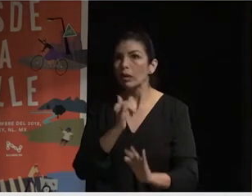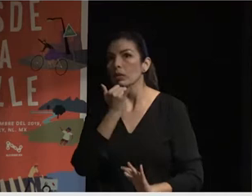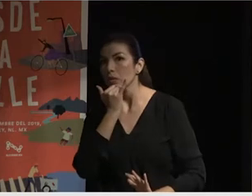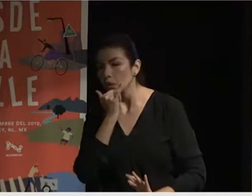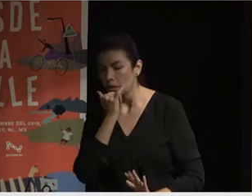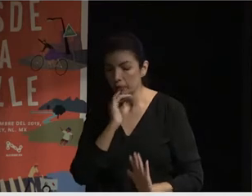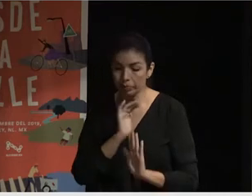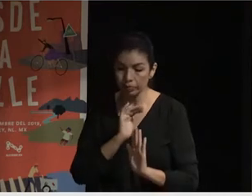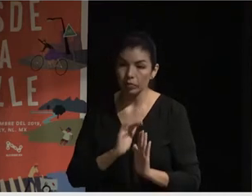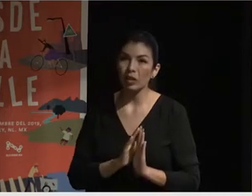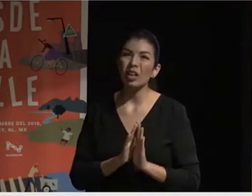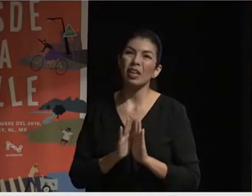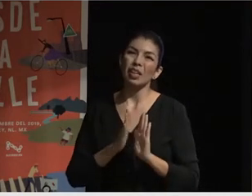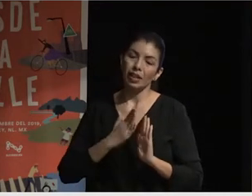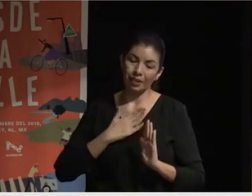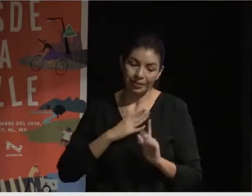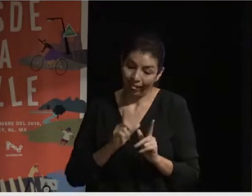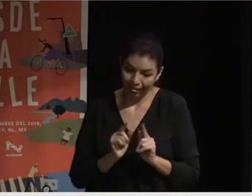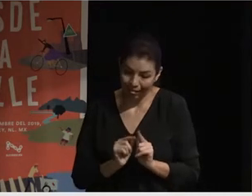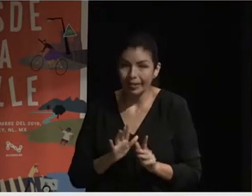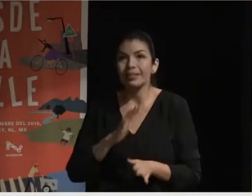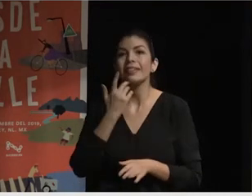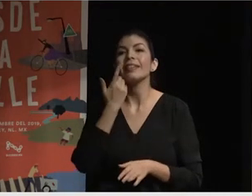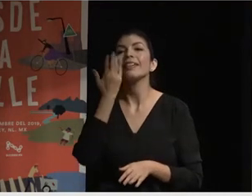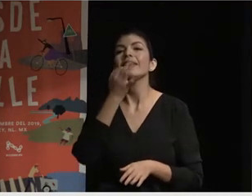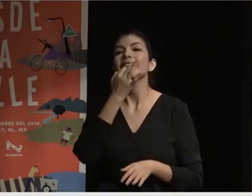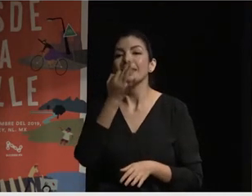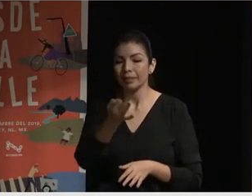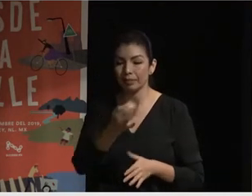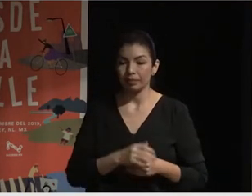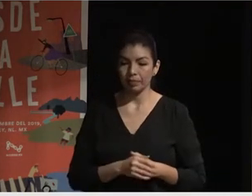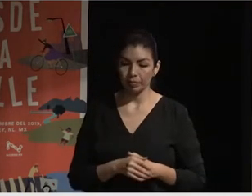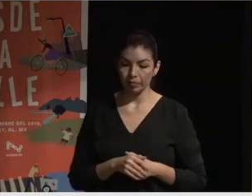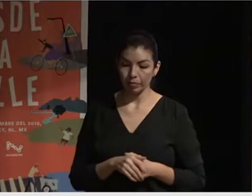Brevemente, entonces, yo considero que hay otro periodo en el que